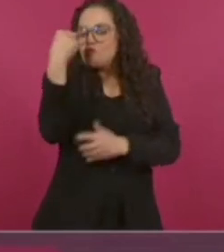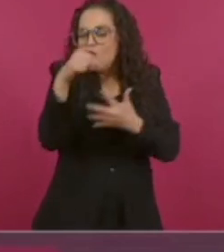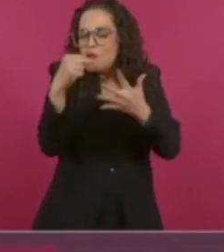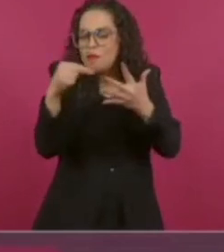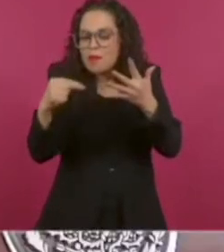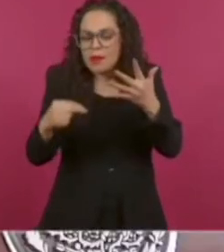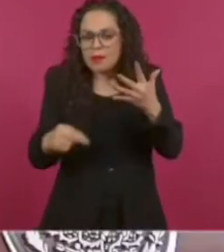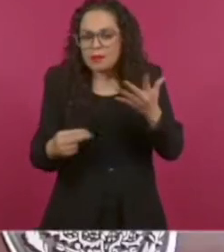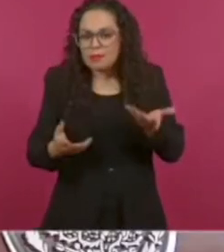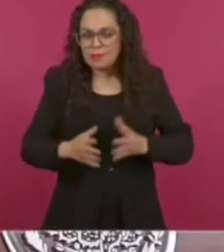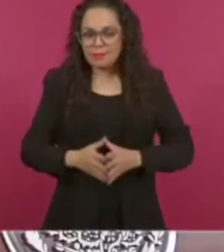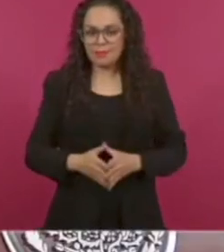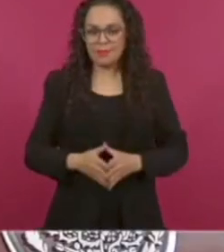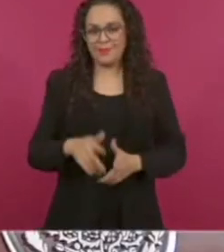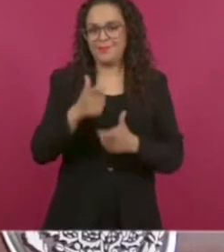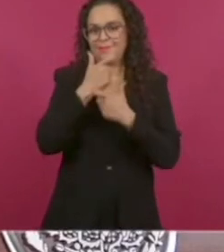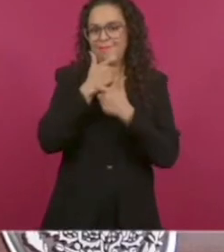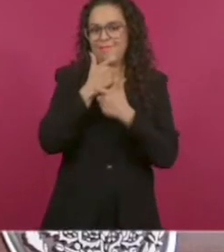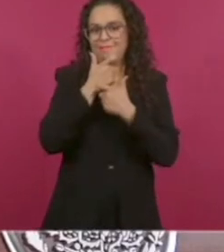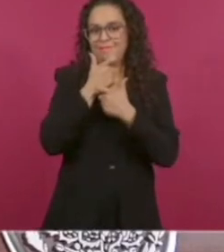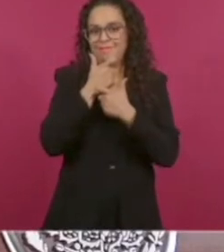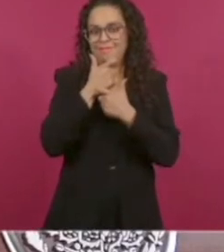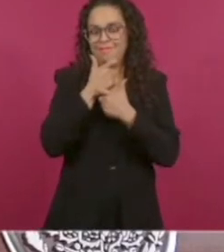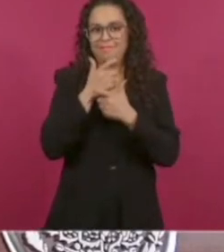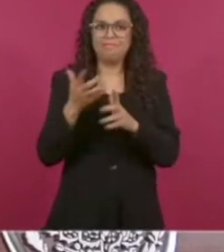Como 10.